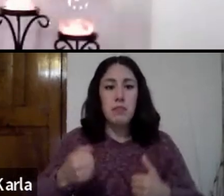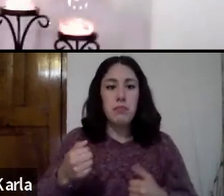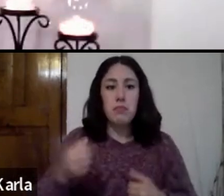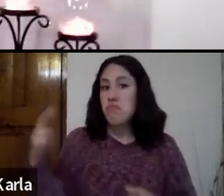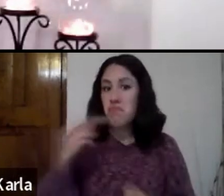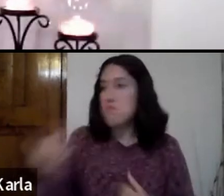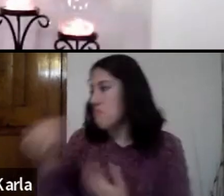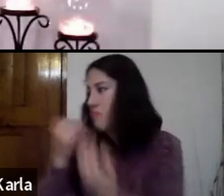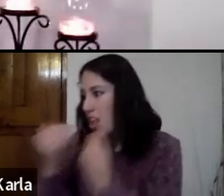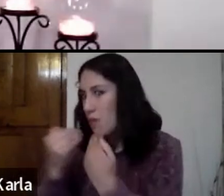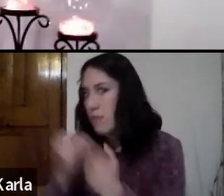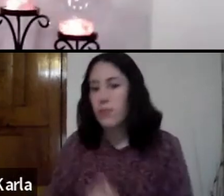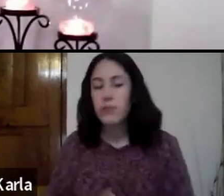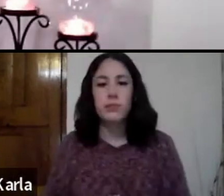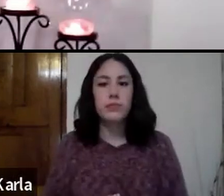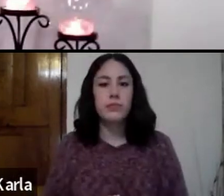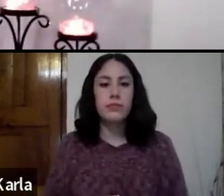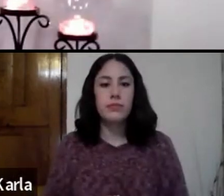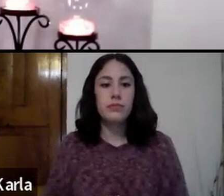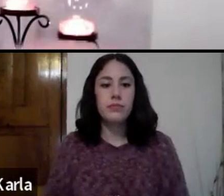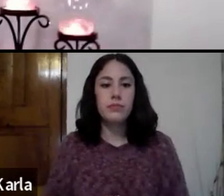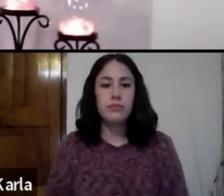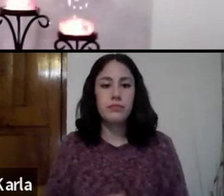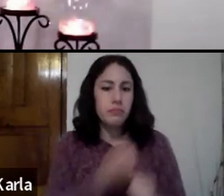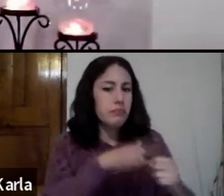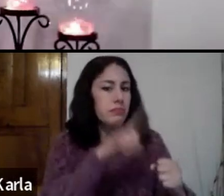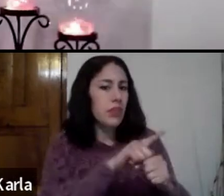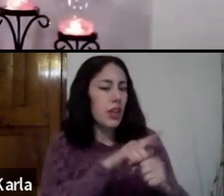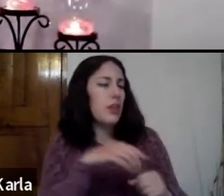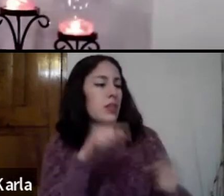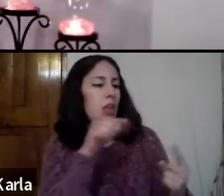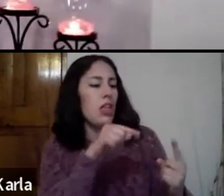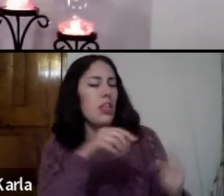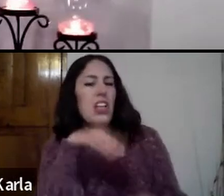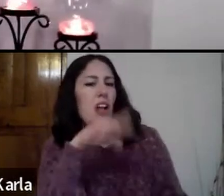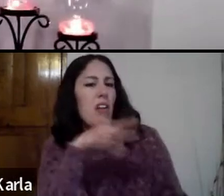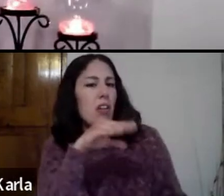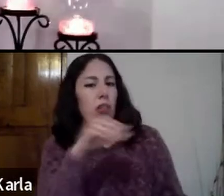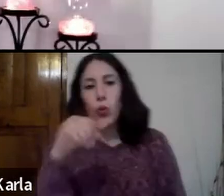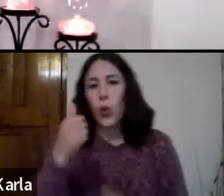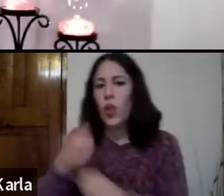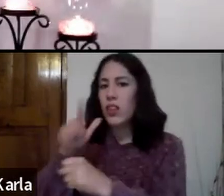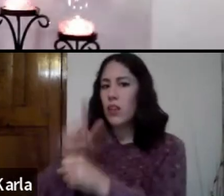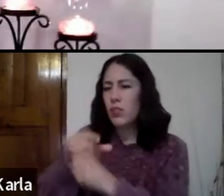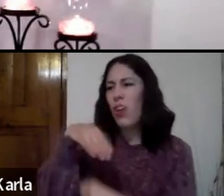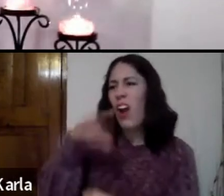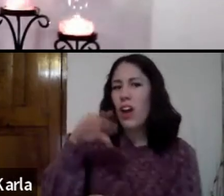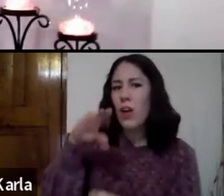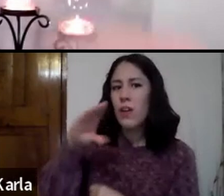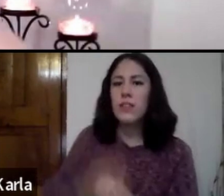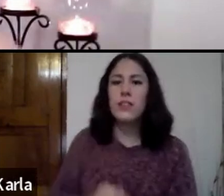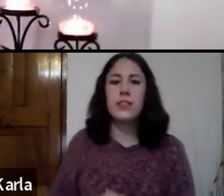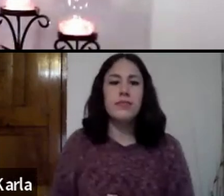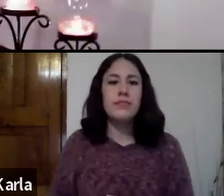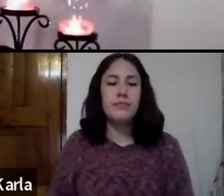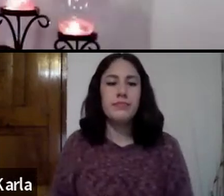el animalito le ladra la reacción le ladra también el animalito esté